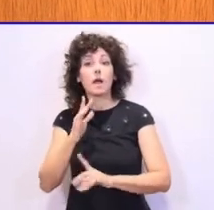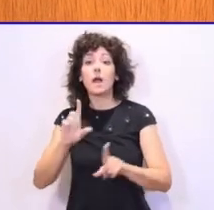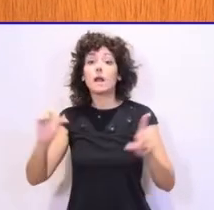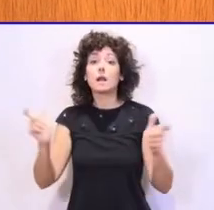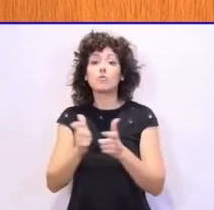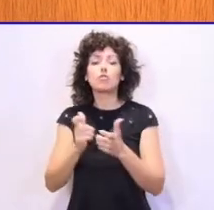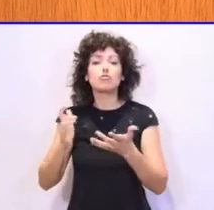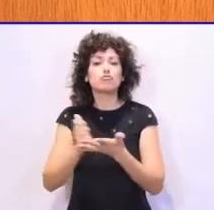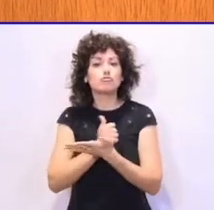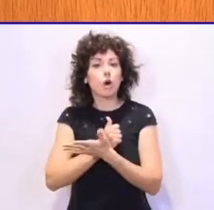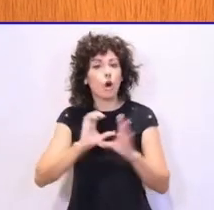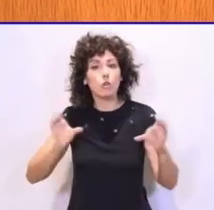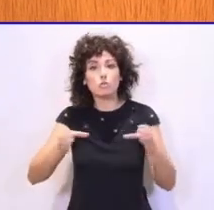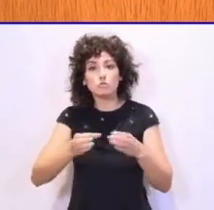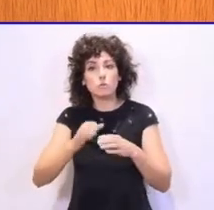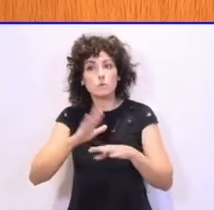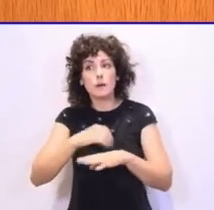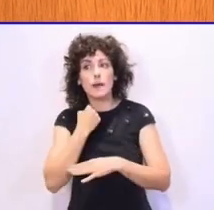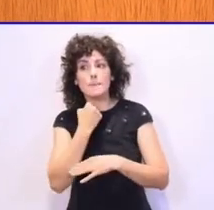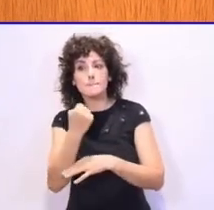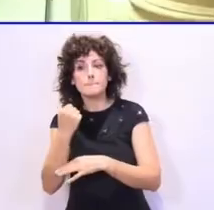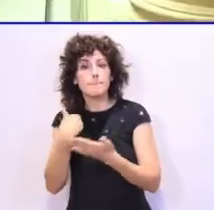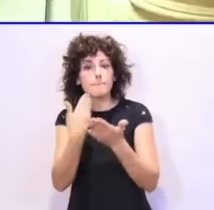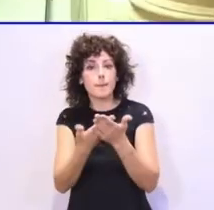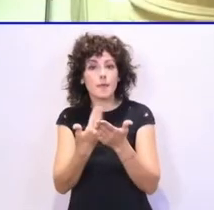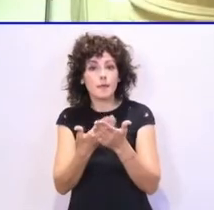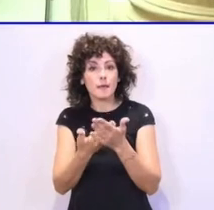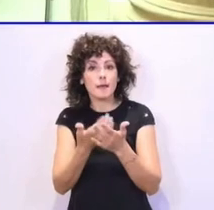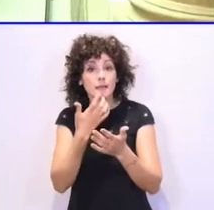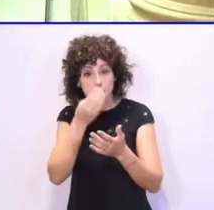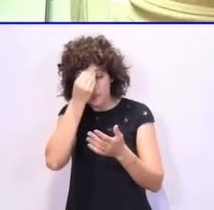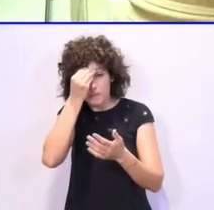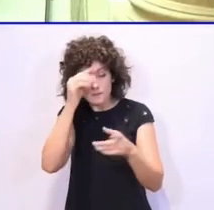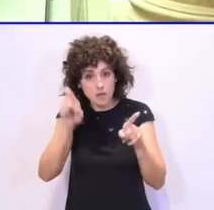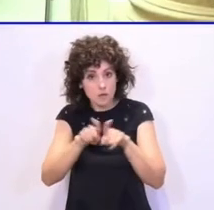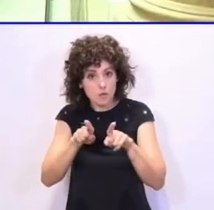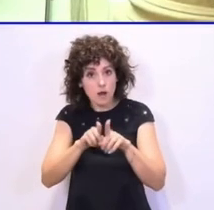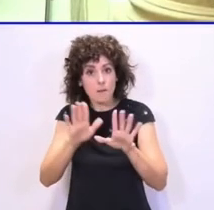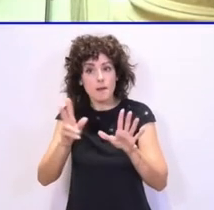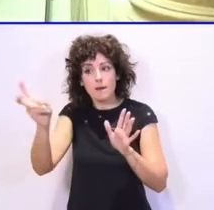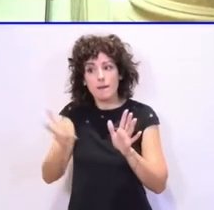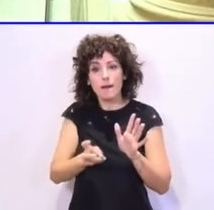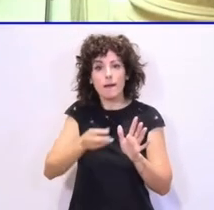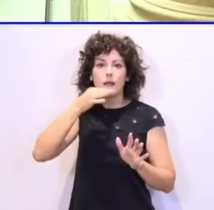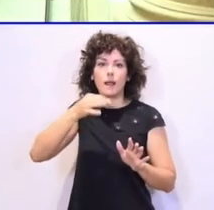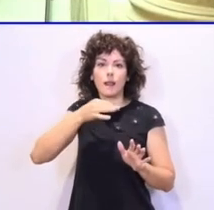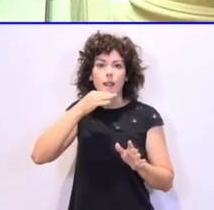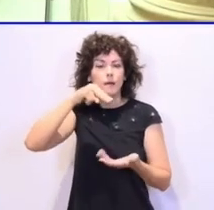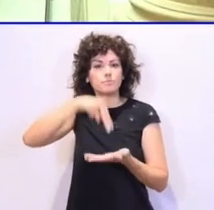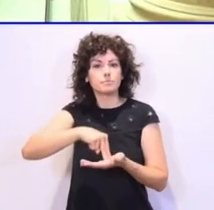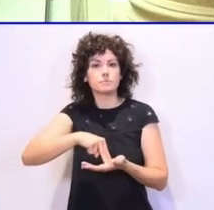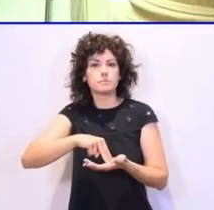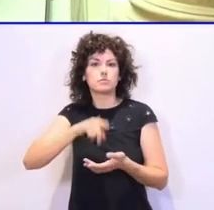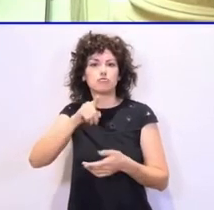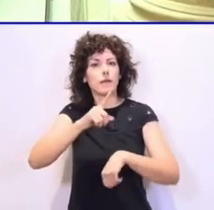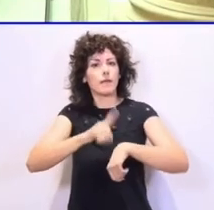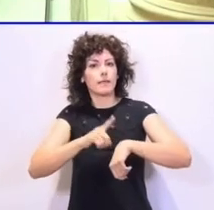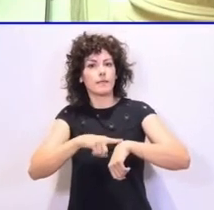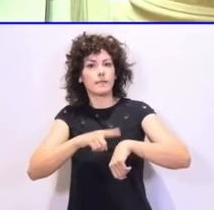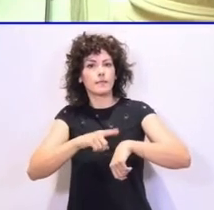grupos para pedir los apoyos y así lo consig idera Pero además lejos de venir a una comparecencia en este parlamento donde usted tiene el tiempo